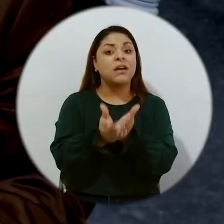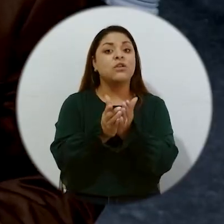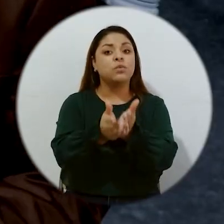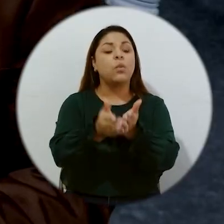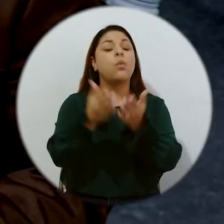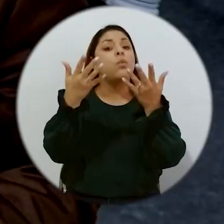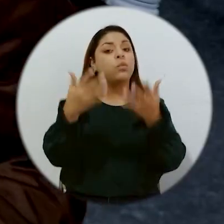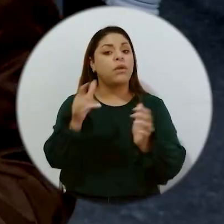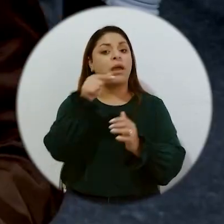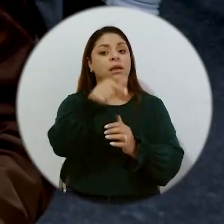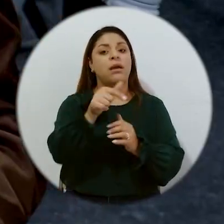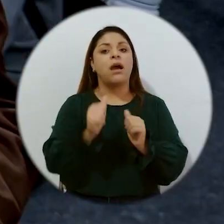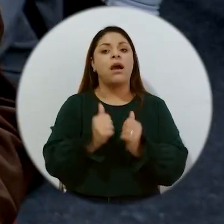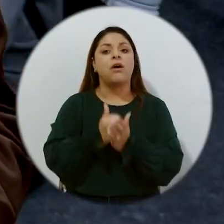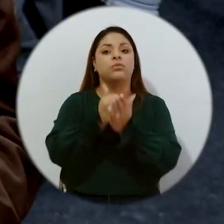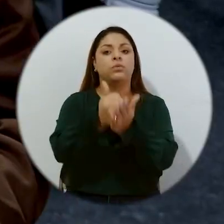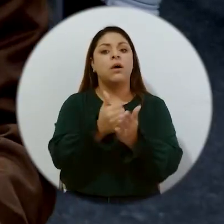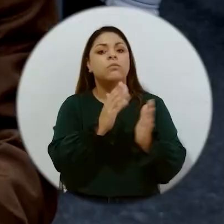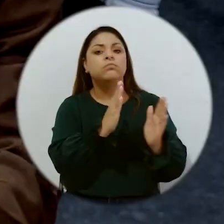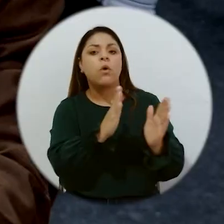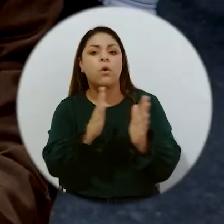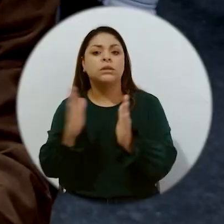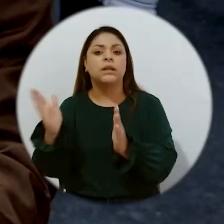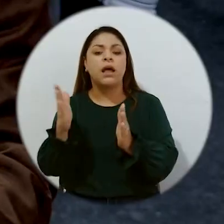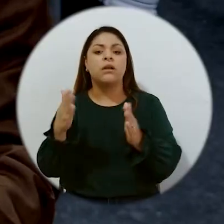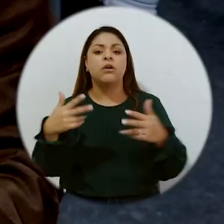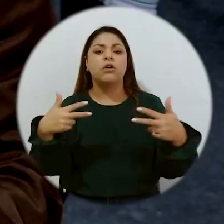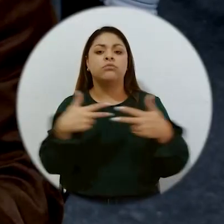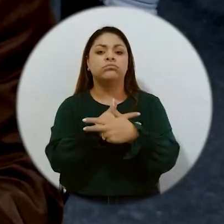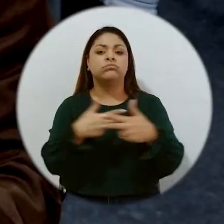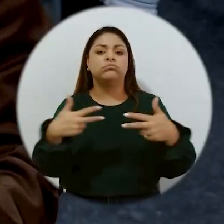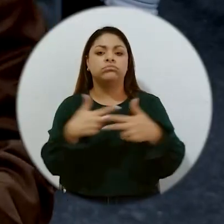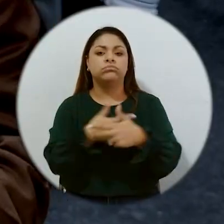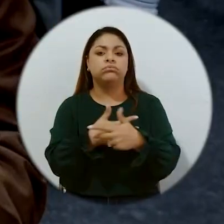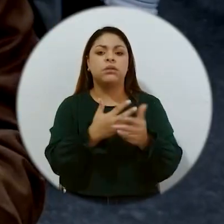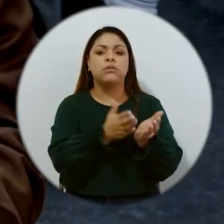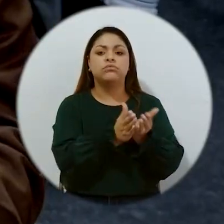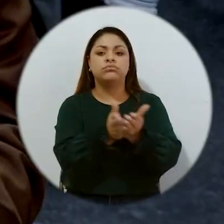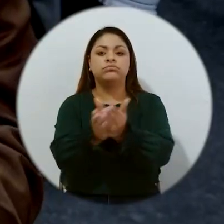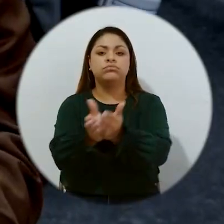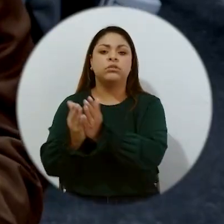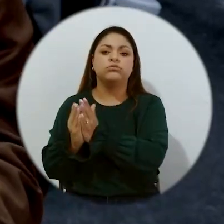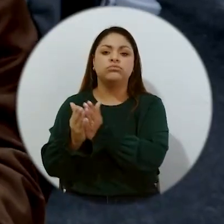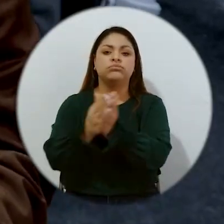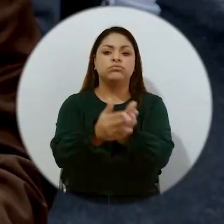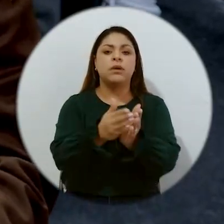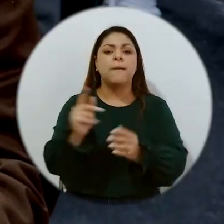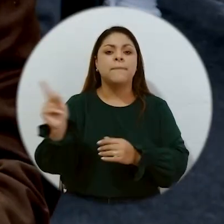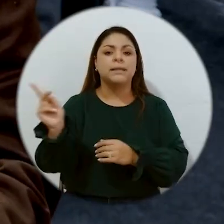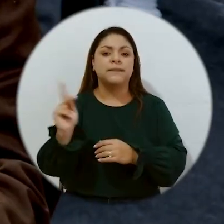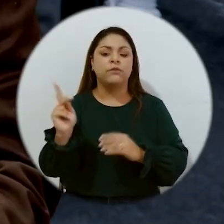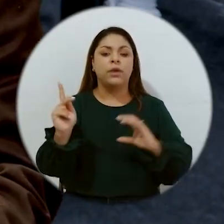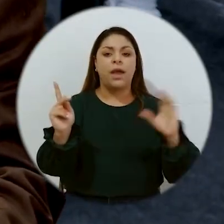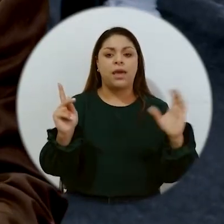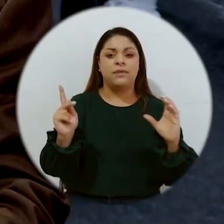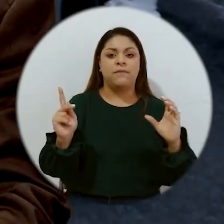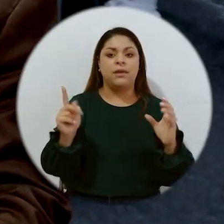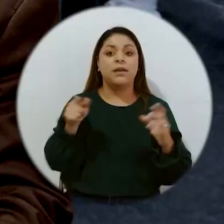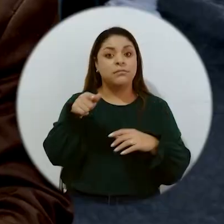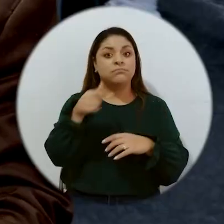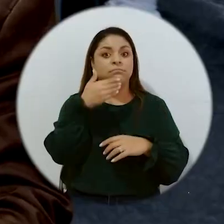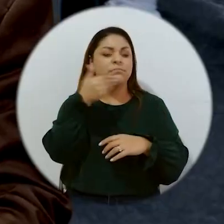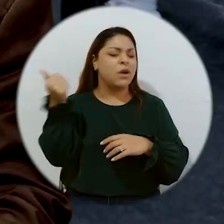nos permitiría ordenar las rutas de paso en el Pacífico y en el Caribe. Y